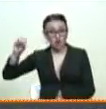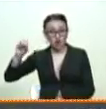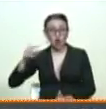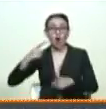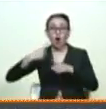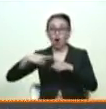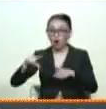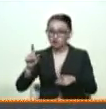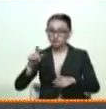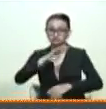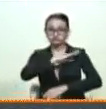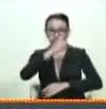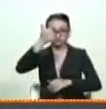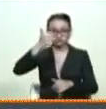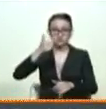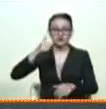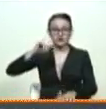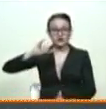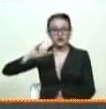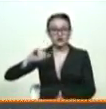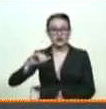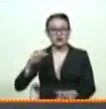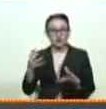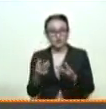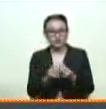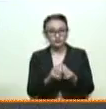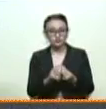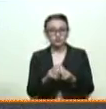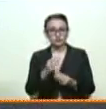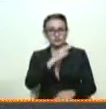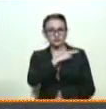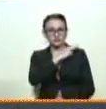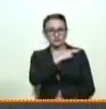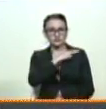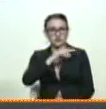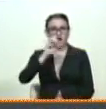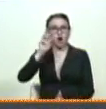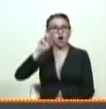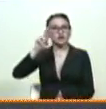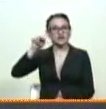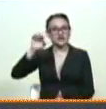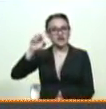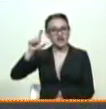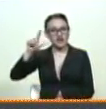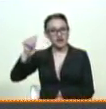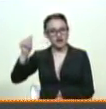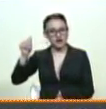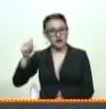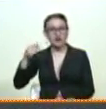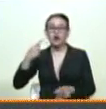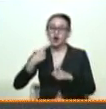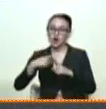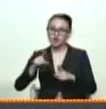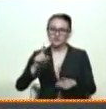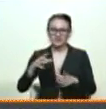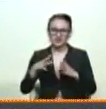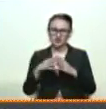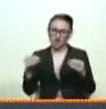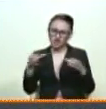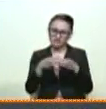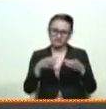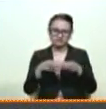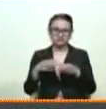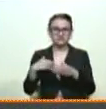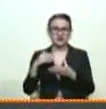su segundo comandante y jefe de Estado Mayor Conjunto, el mayor general Ornella Ferreiras. Y también están todos mis